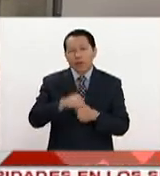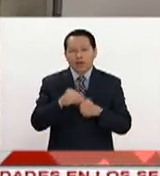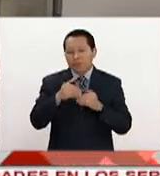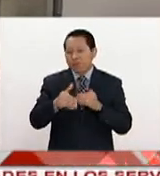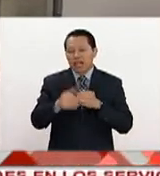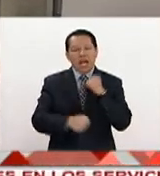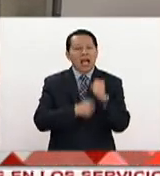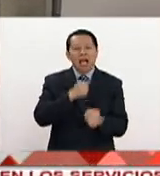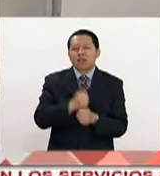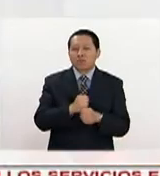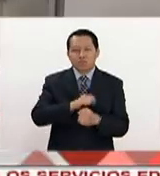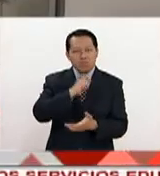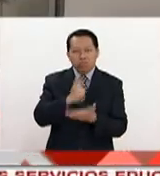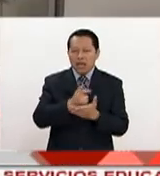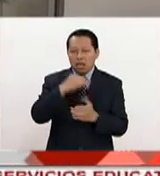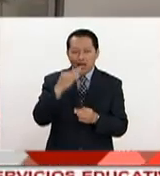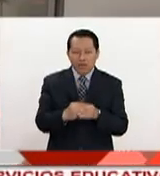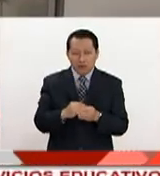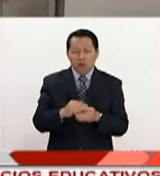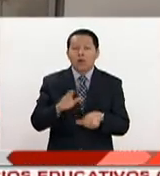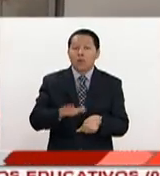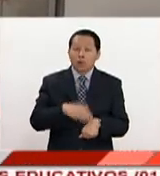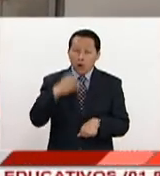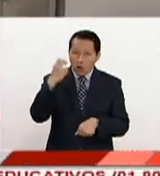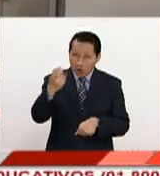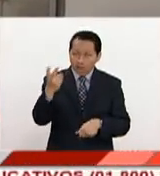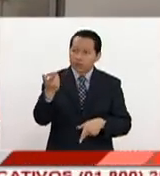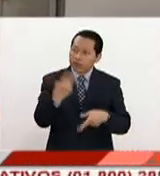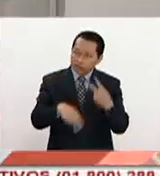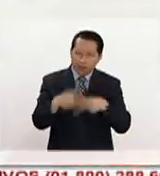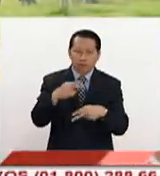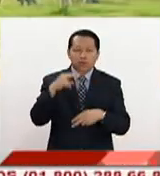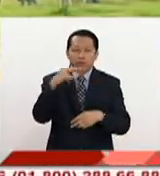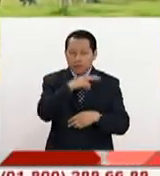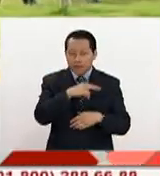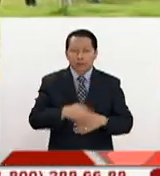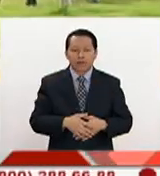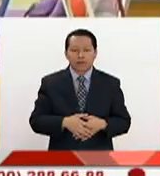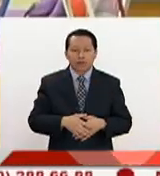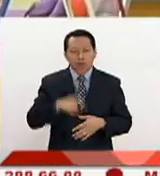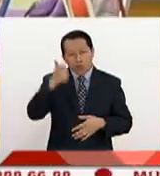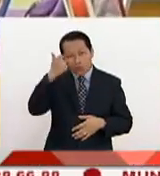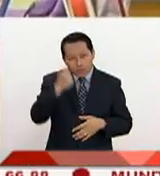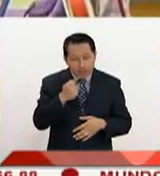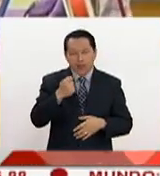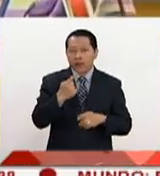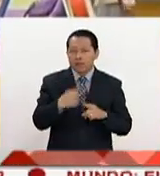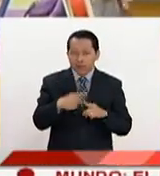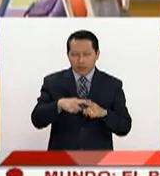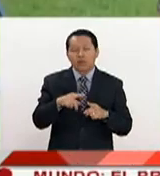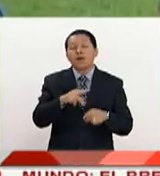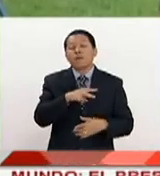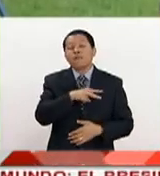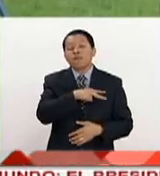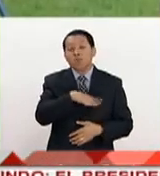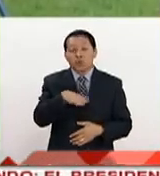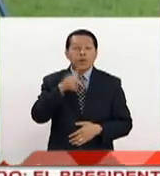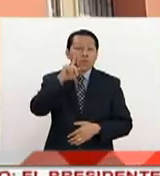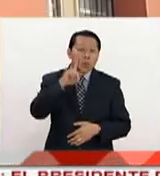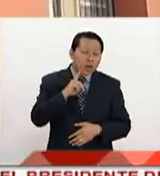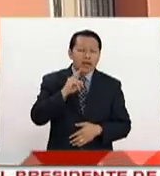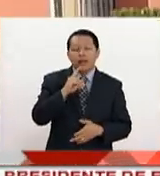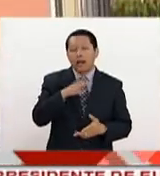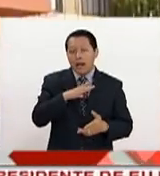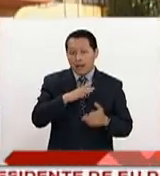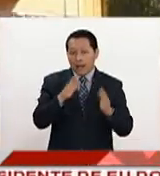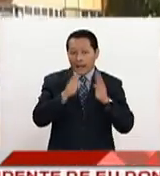estar pagado. Por eso es que vengo rápido. Los jubilados, pensionados, viudas y mujeres, jefas de hogar,